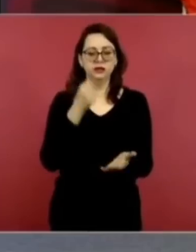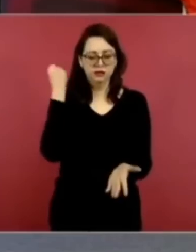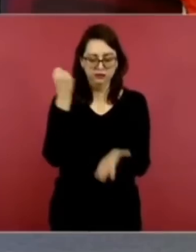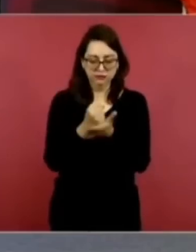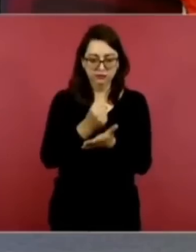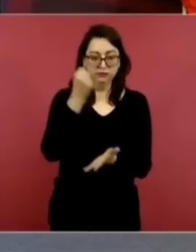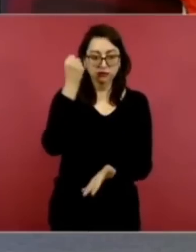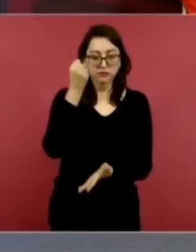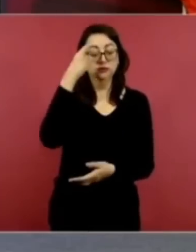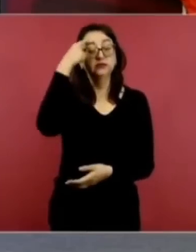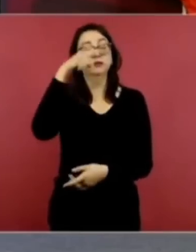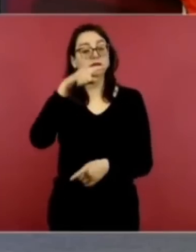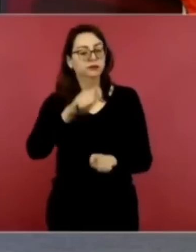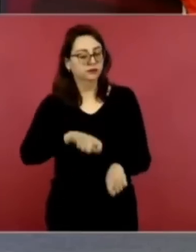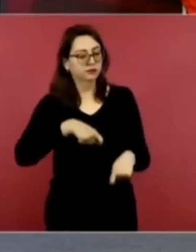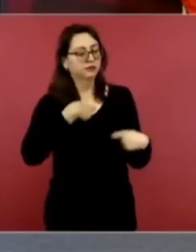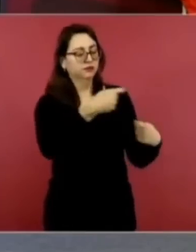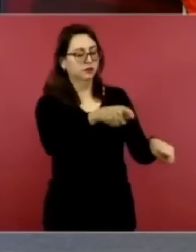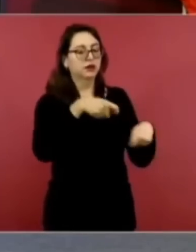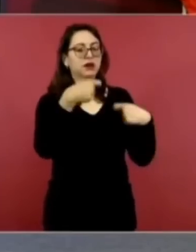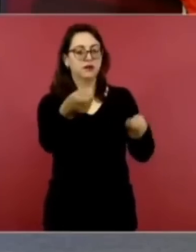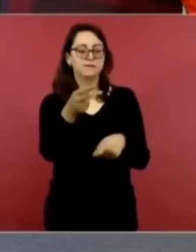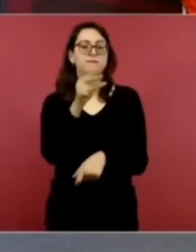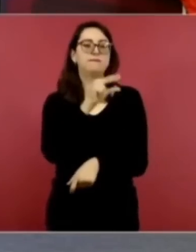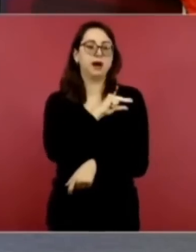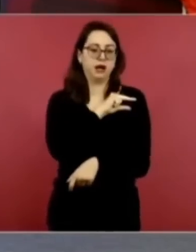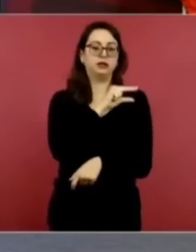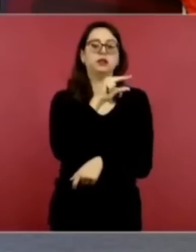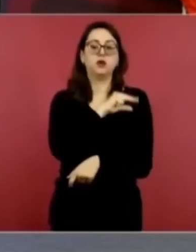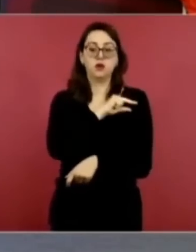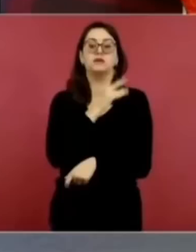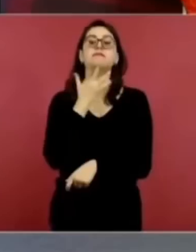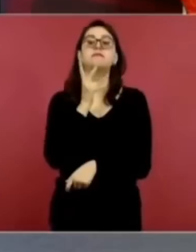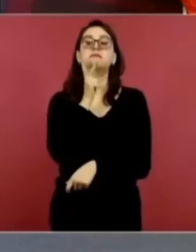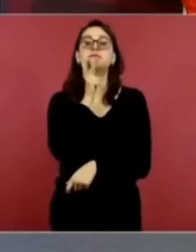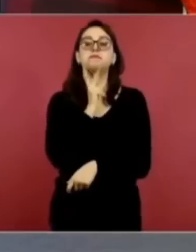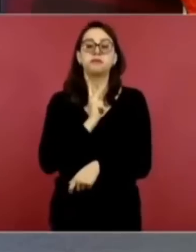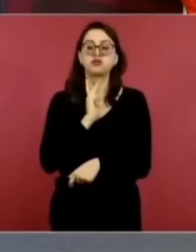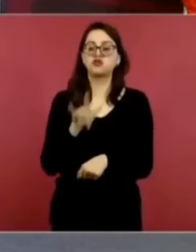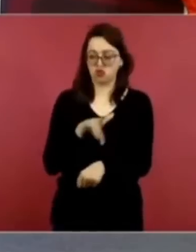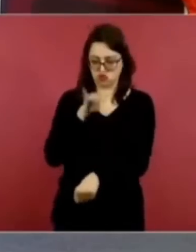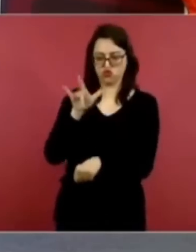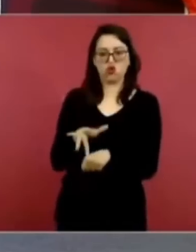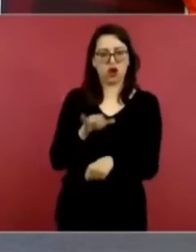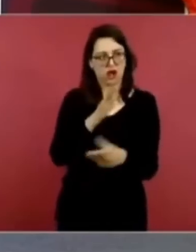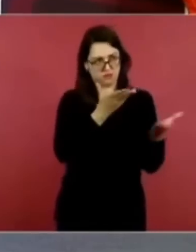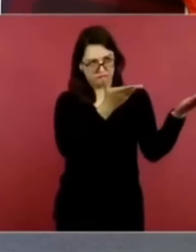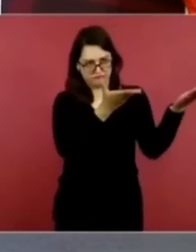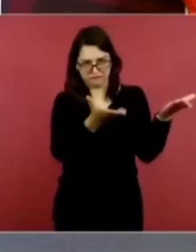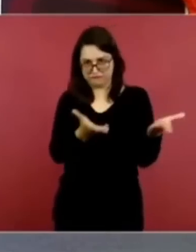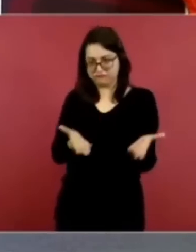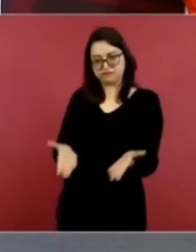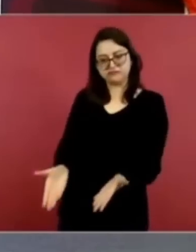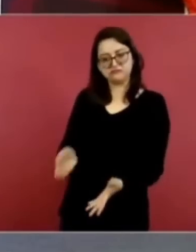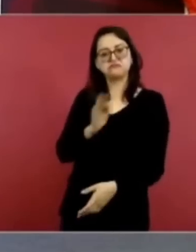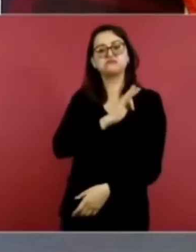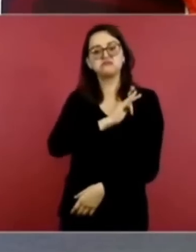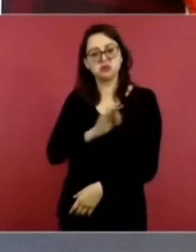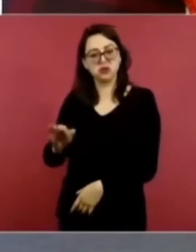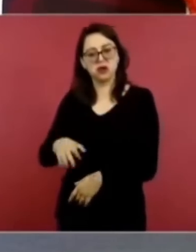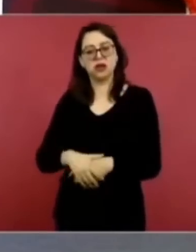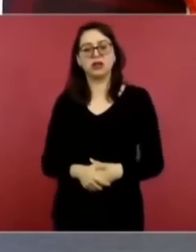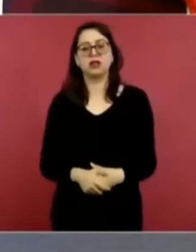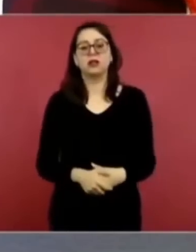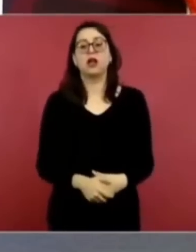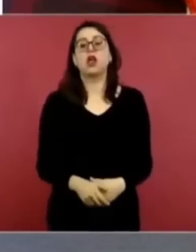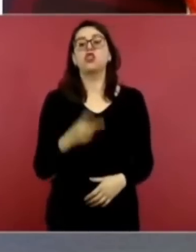lugar al otorgamiento de contratos incentivados a empresas privadas el 2 de